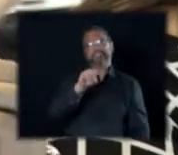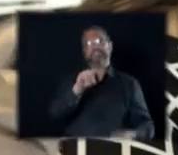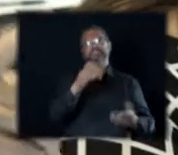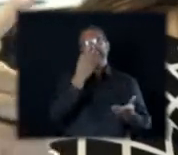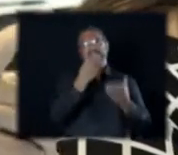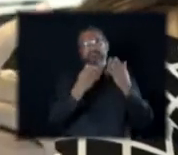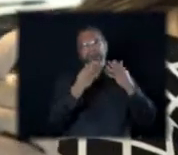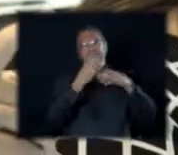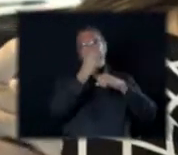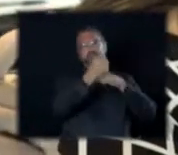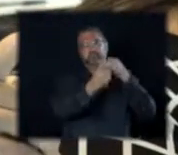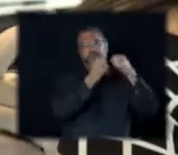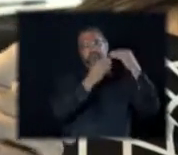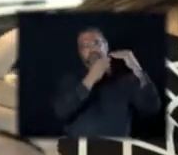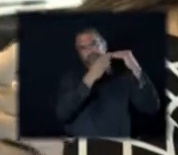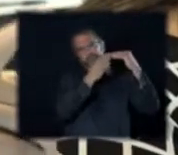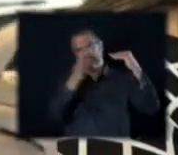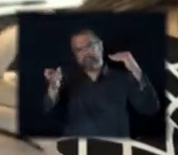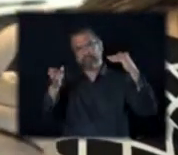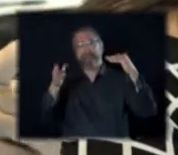finales de la década de